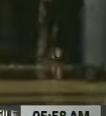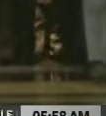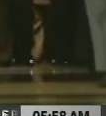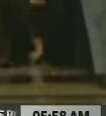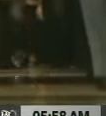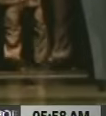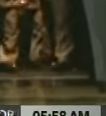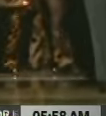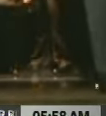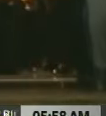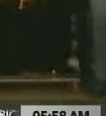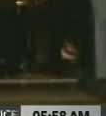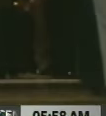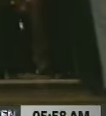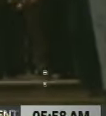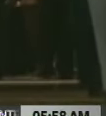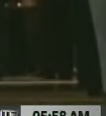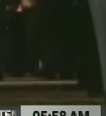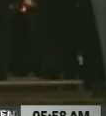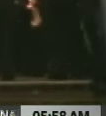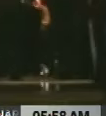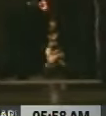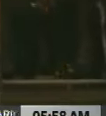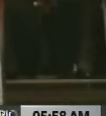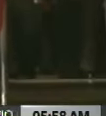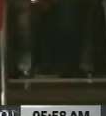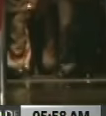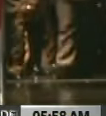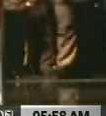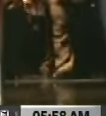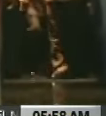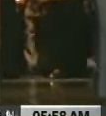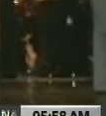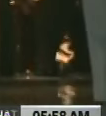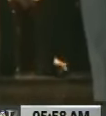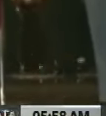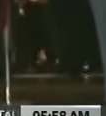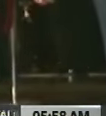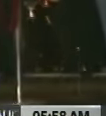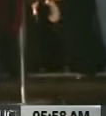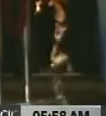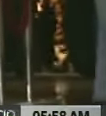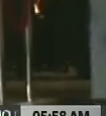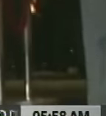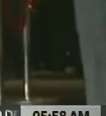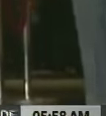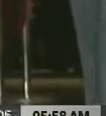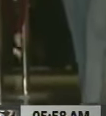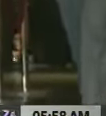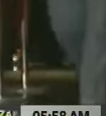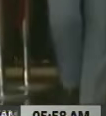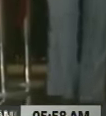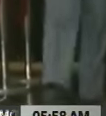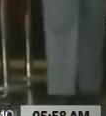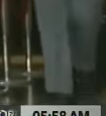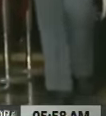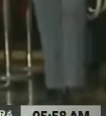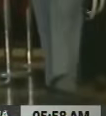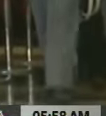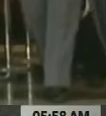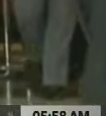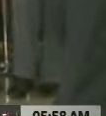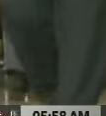líder, borrado por la historia, en un momento coyuntural por la oligarquía, pero que realmente hoy está en el sitial de honor